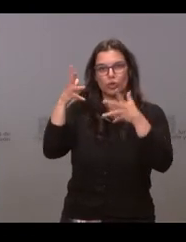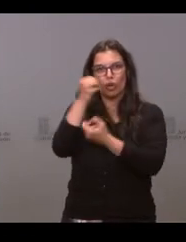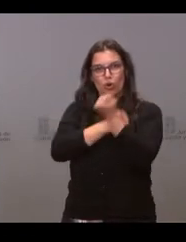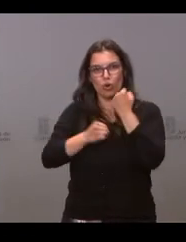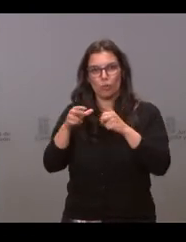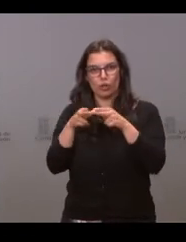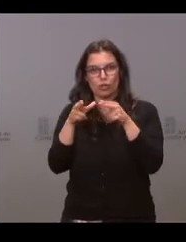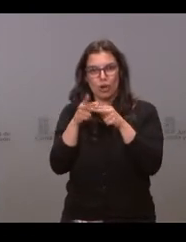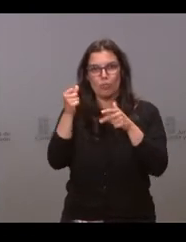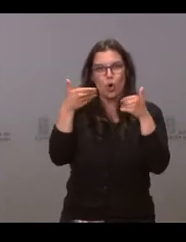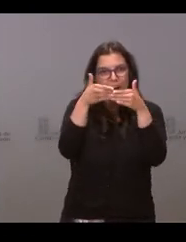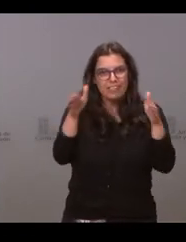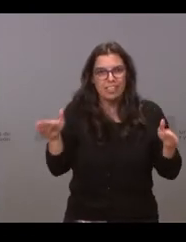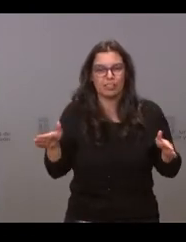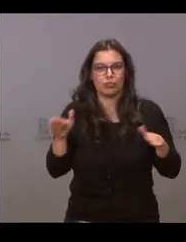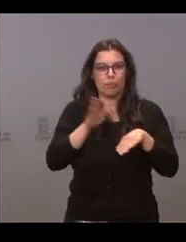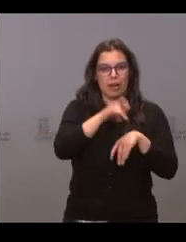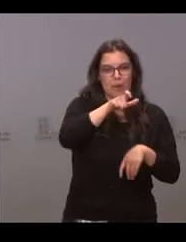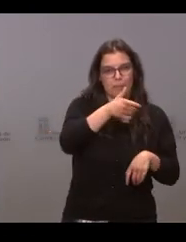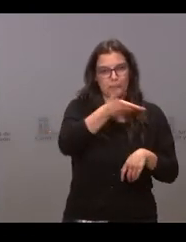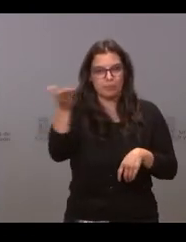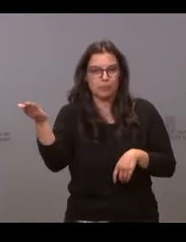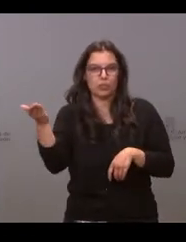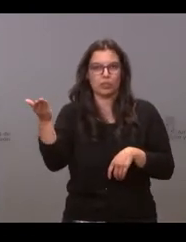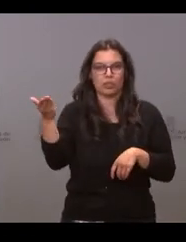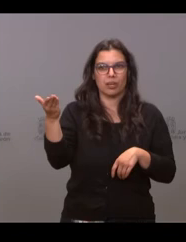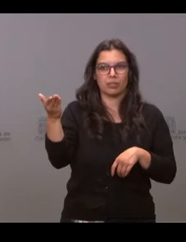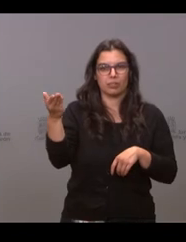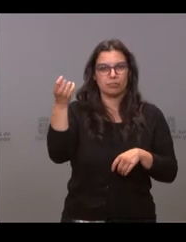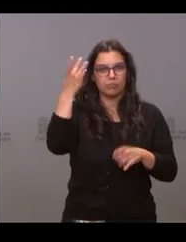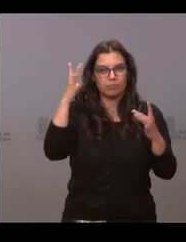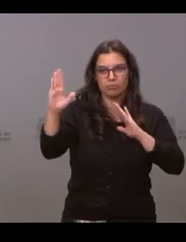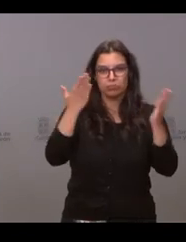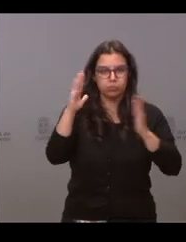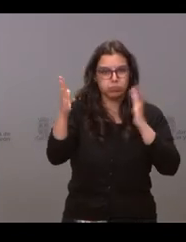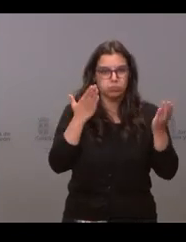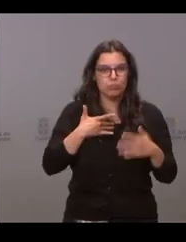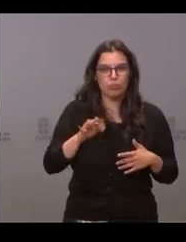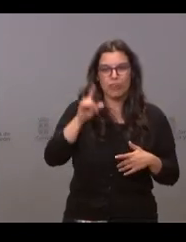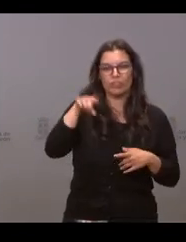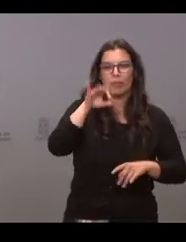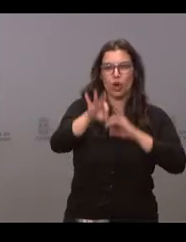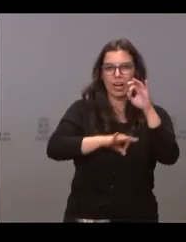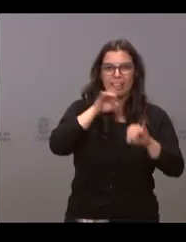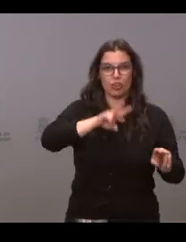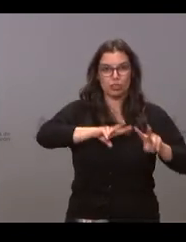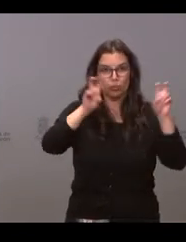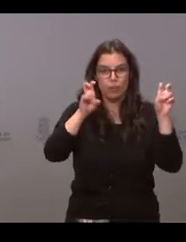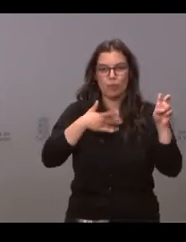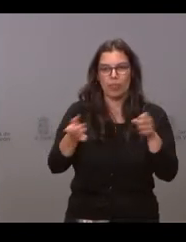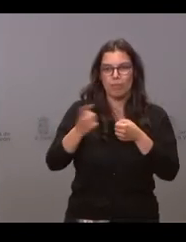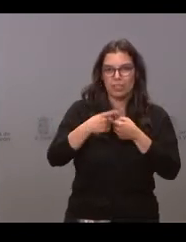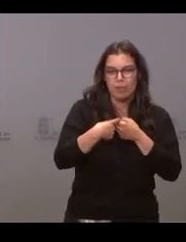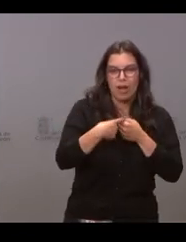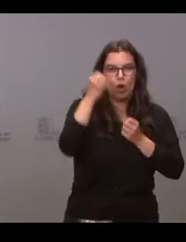de poder abrir digamos la participación de la ciudadanía y de las organizaciones nuevas también